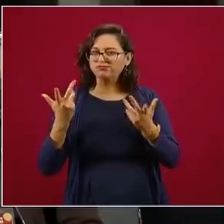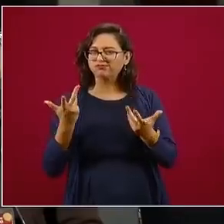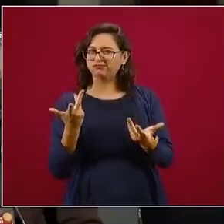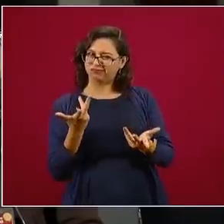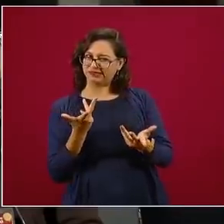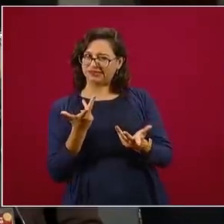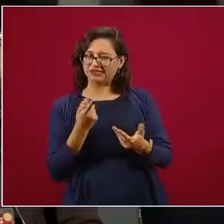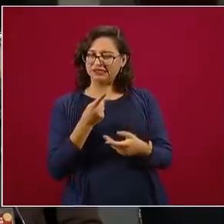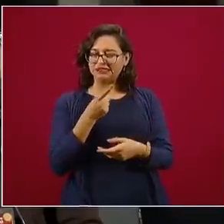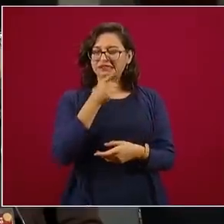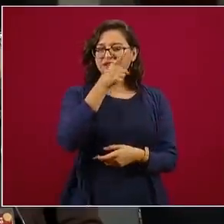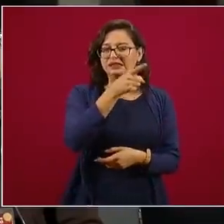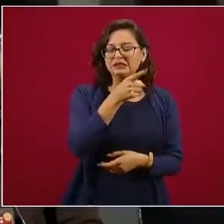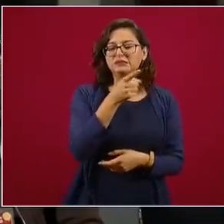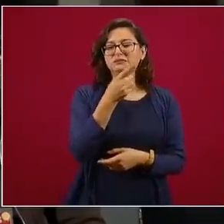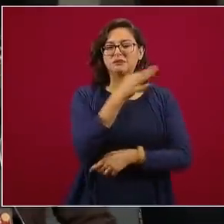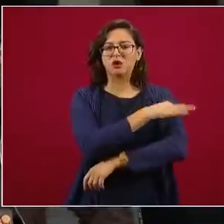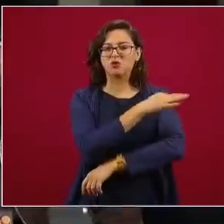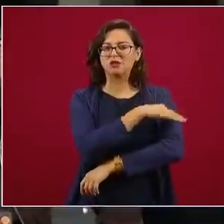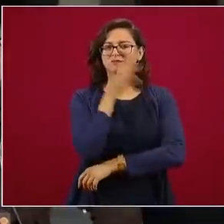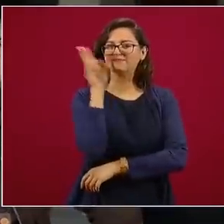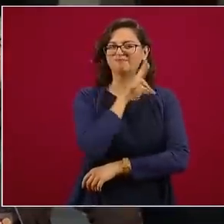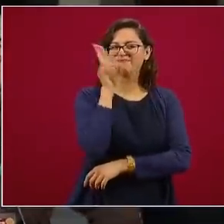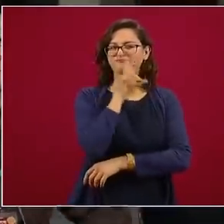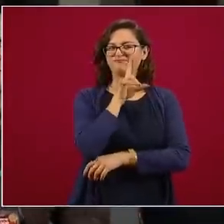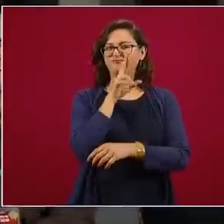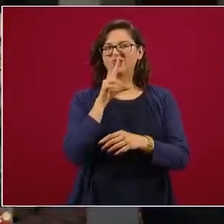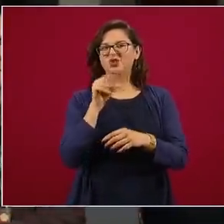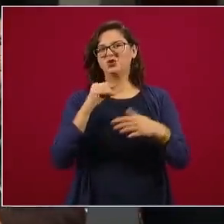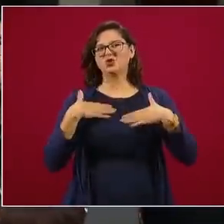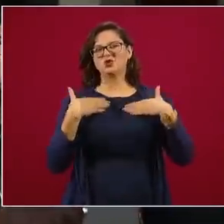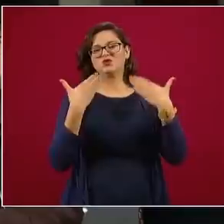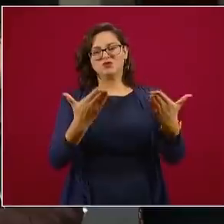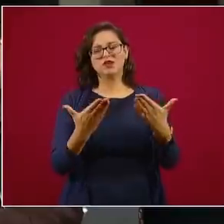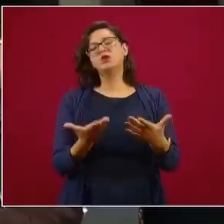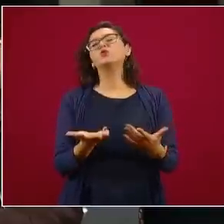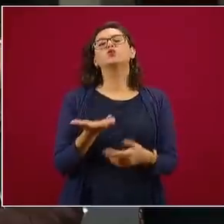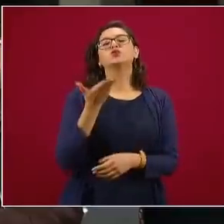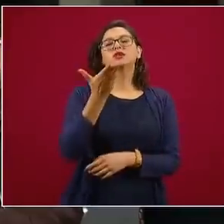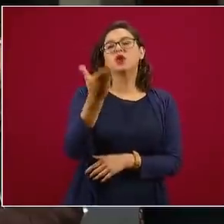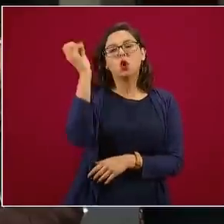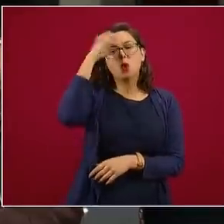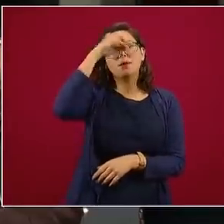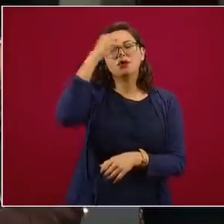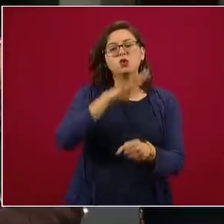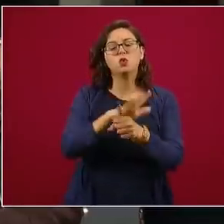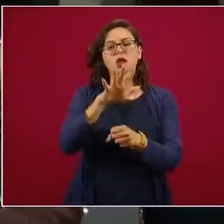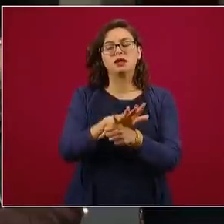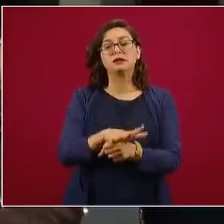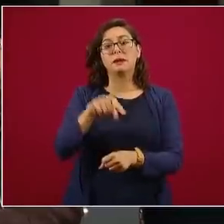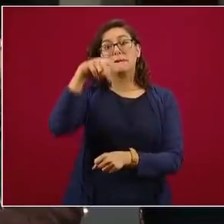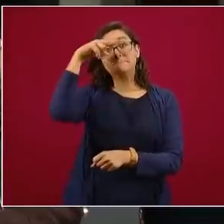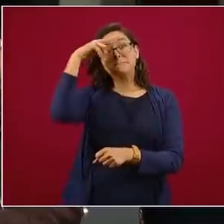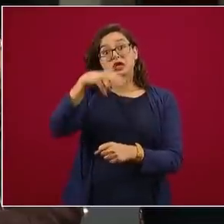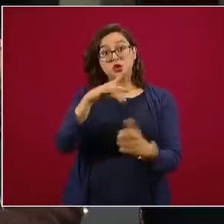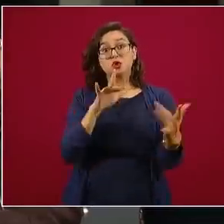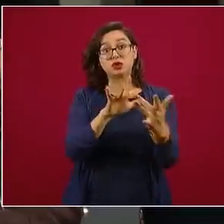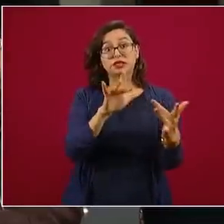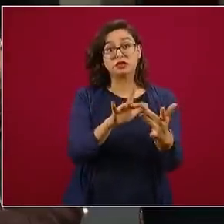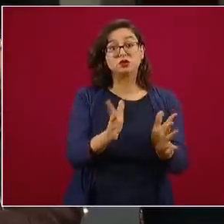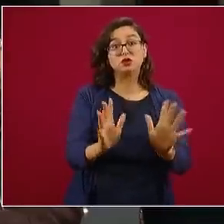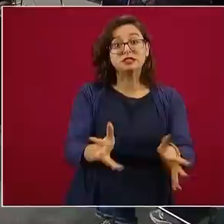las pruebas clínicas sobre esta vacuna. ¿Qué nos puede comentar al respecto de esta vacuna rusa y si México tiene contacto con el gobierno ruso